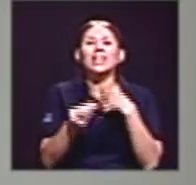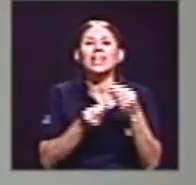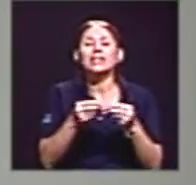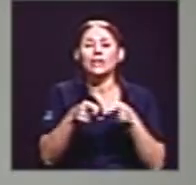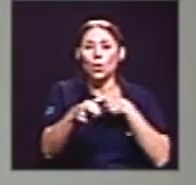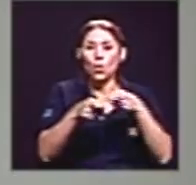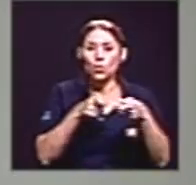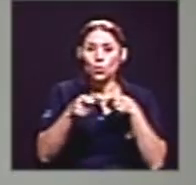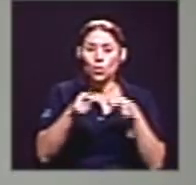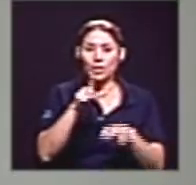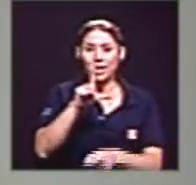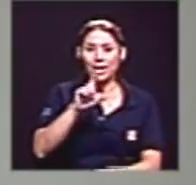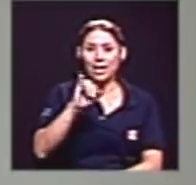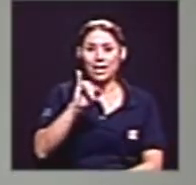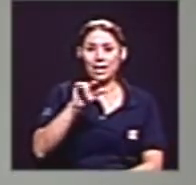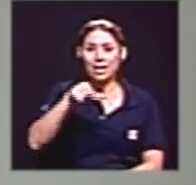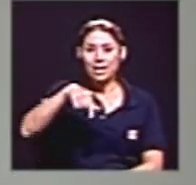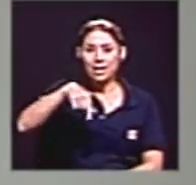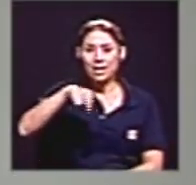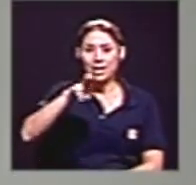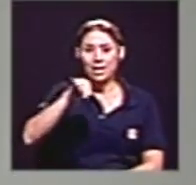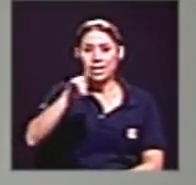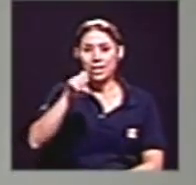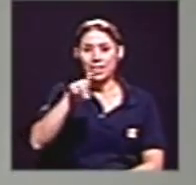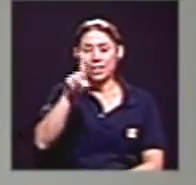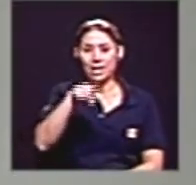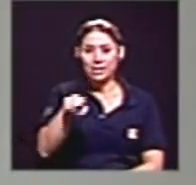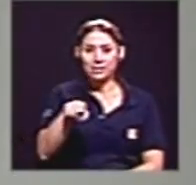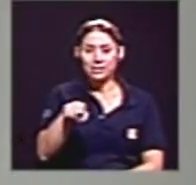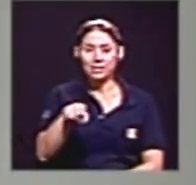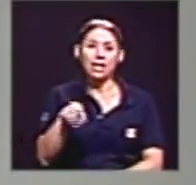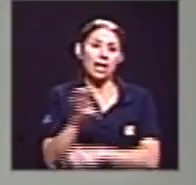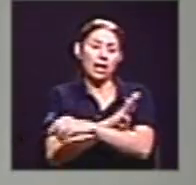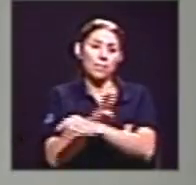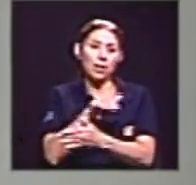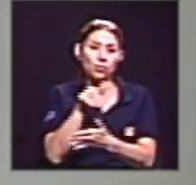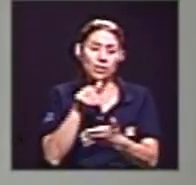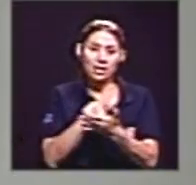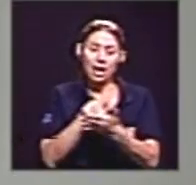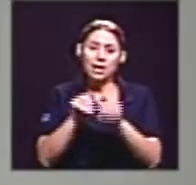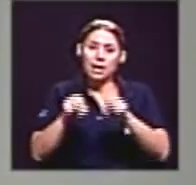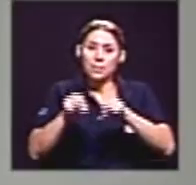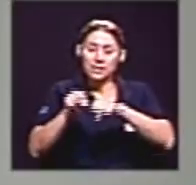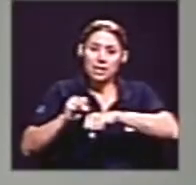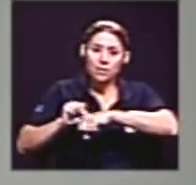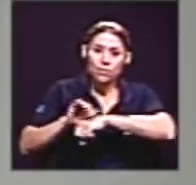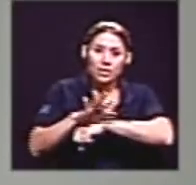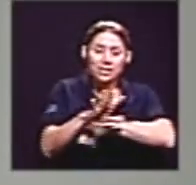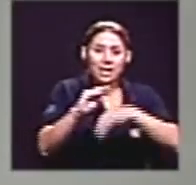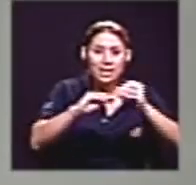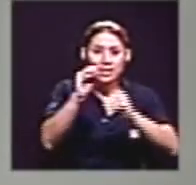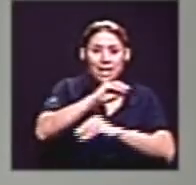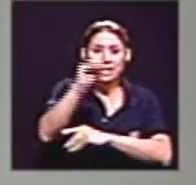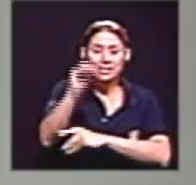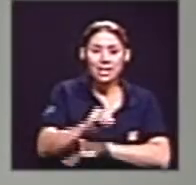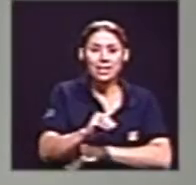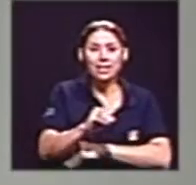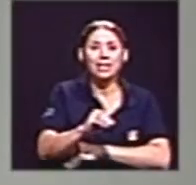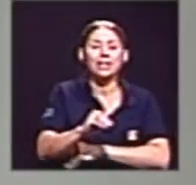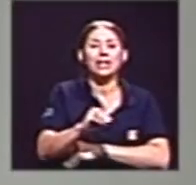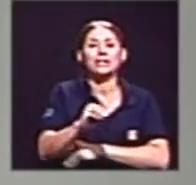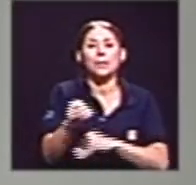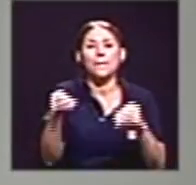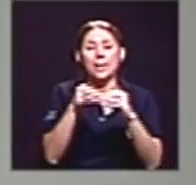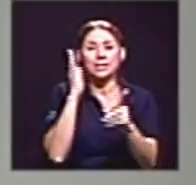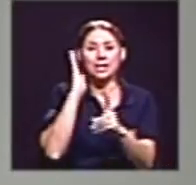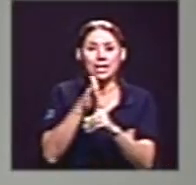liquidez, valga decir, la capacidad del Banco Central de influenciar en la tasa de interés de una manera más directa. Hay un tema importante que es